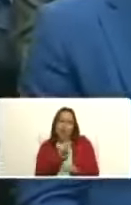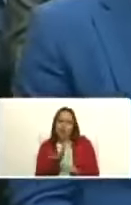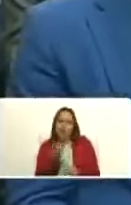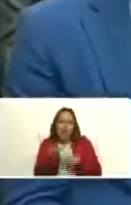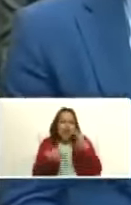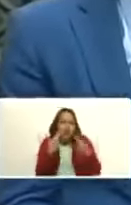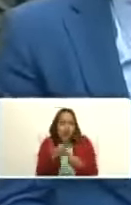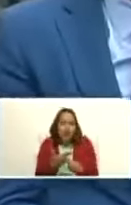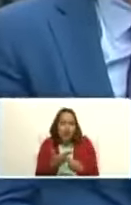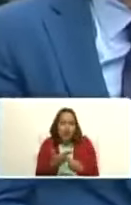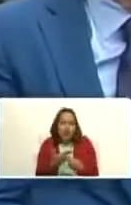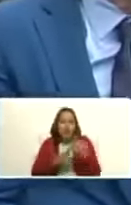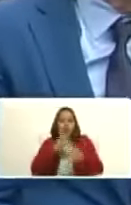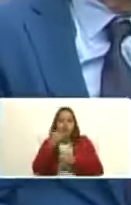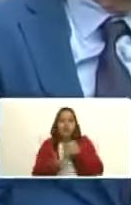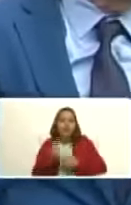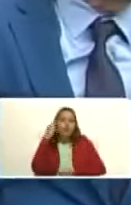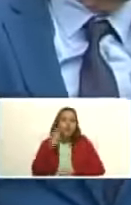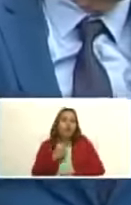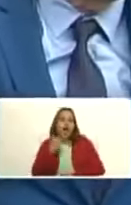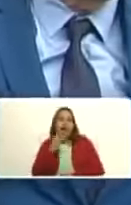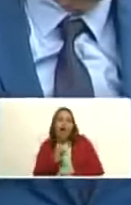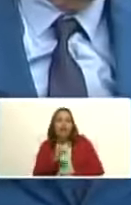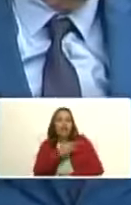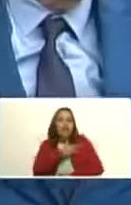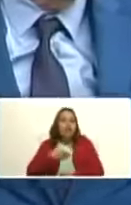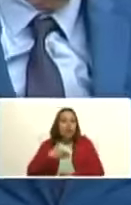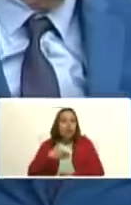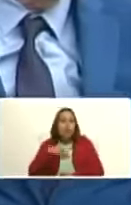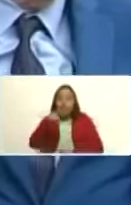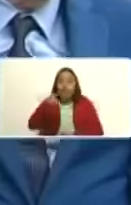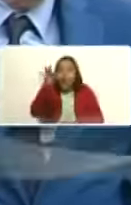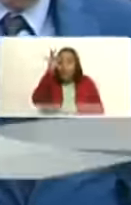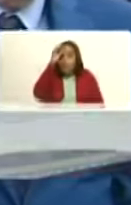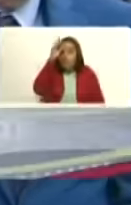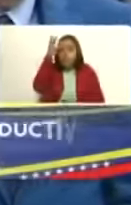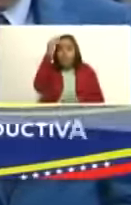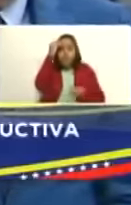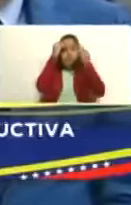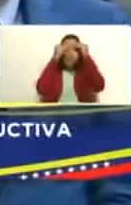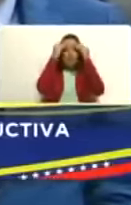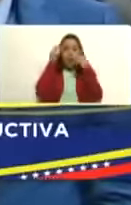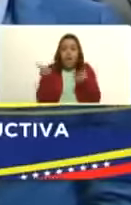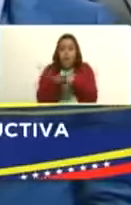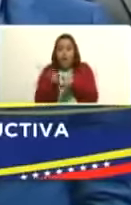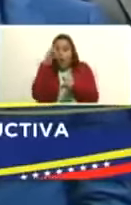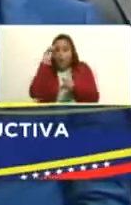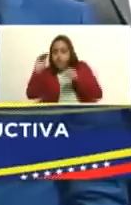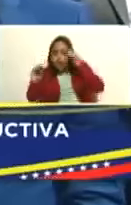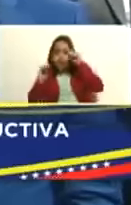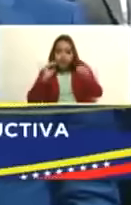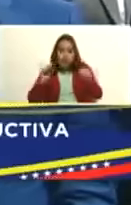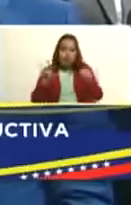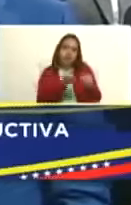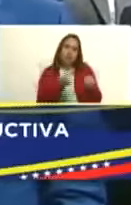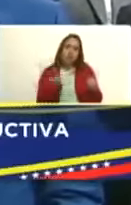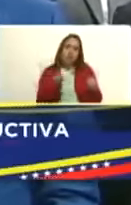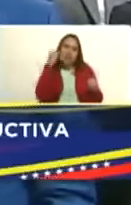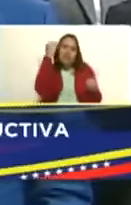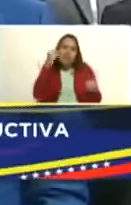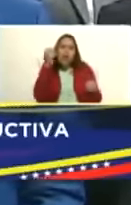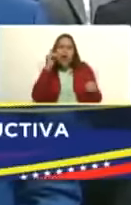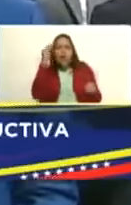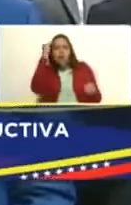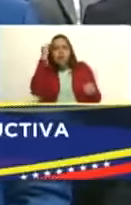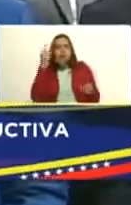Jamás nuestro proyecto bolivariano ha pretendido el pensamiento único. Creemos en la diversidad.